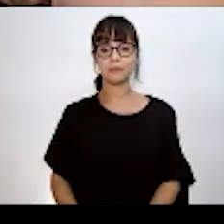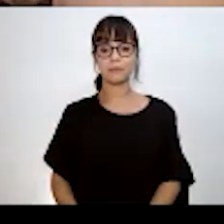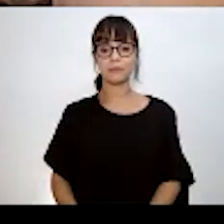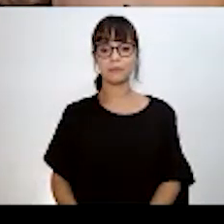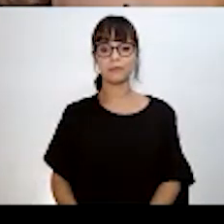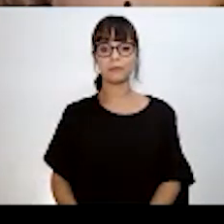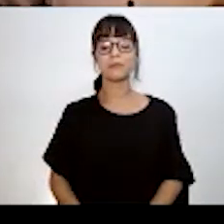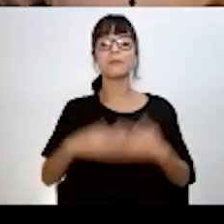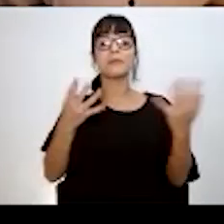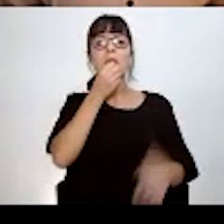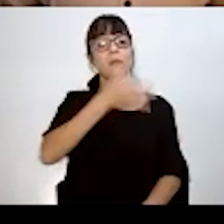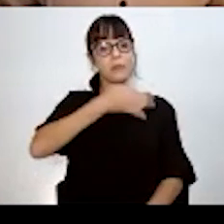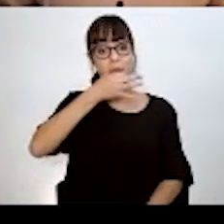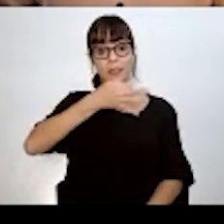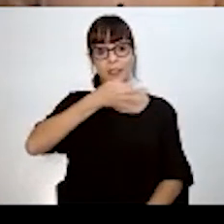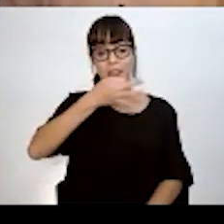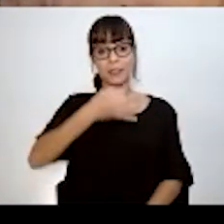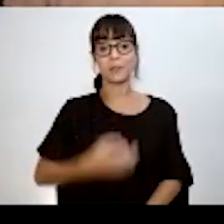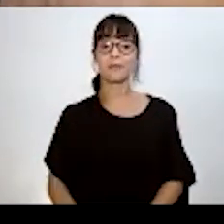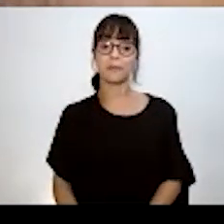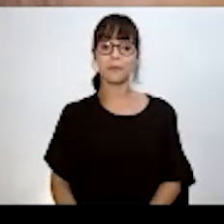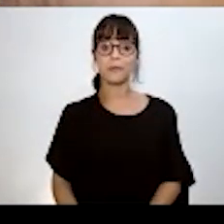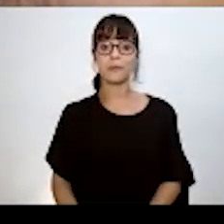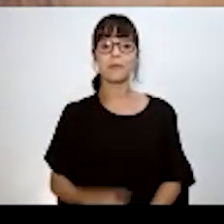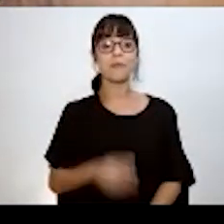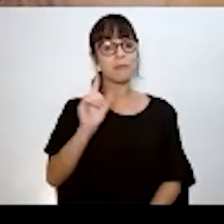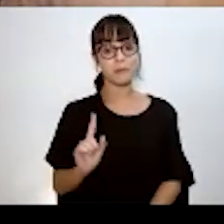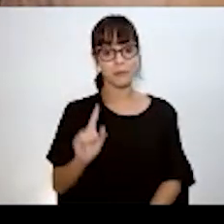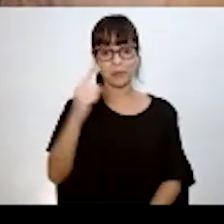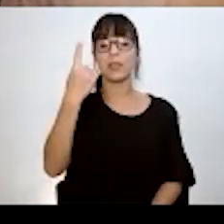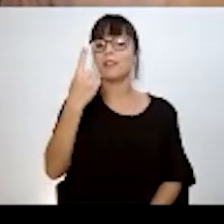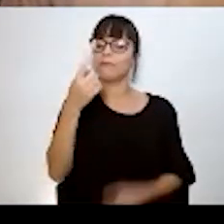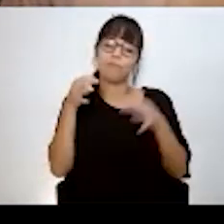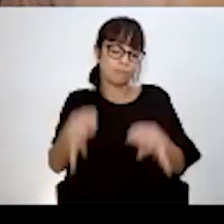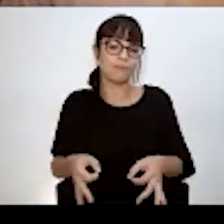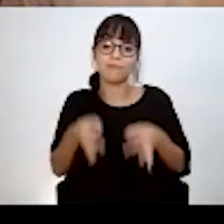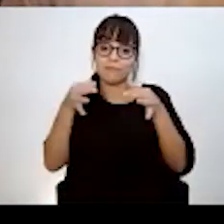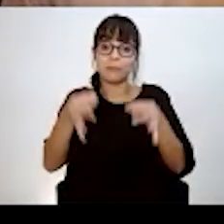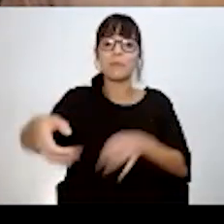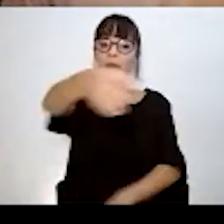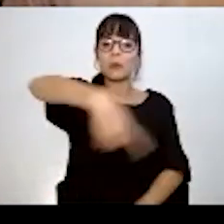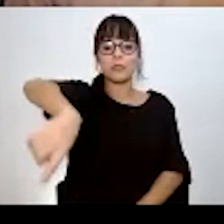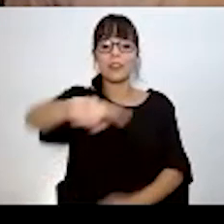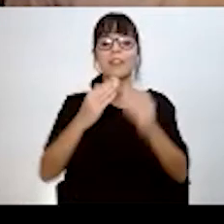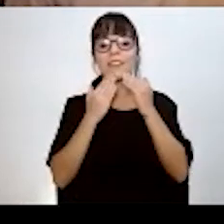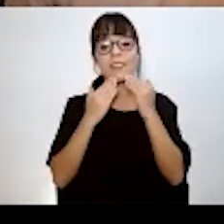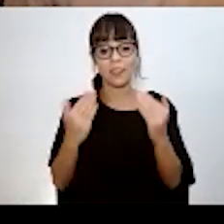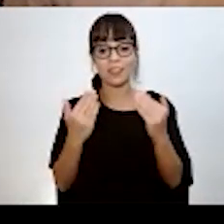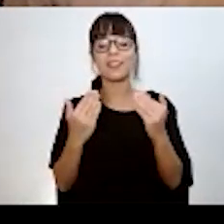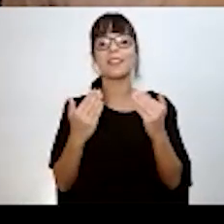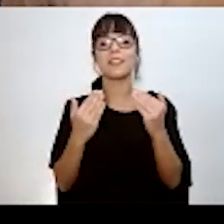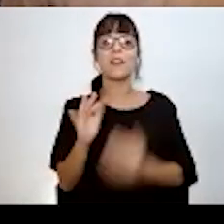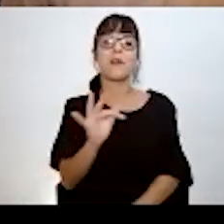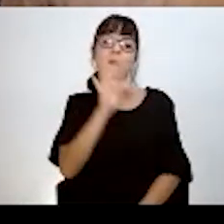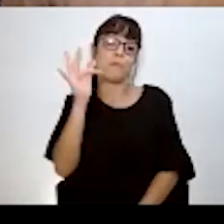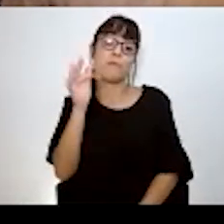Bueno, muy buenas tardes. En primer lugar, pues como siempre, agradecerles a ustedes y agradecer fundamentalmente al Museo